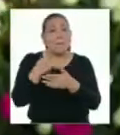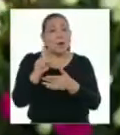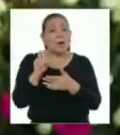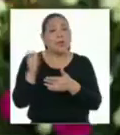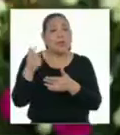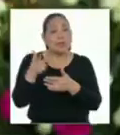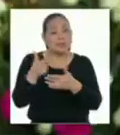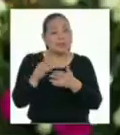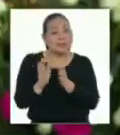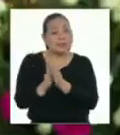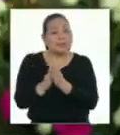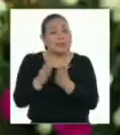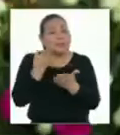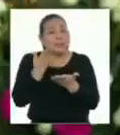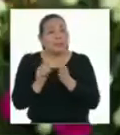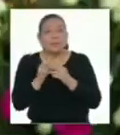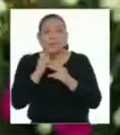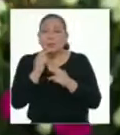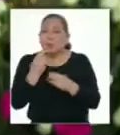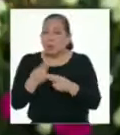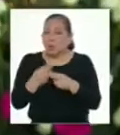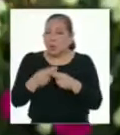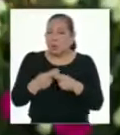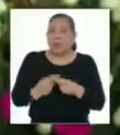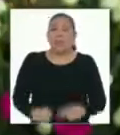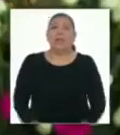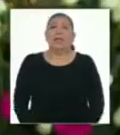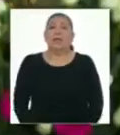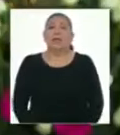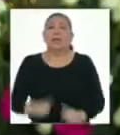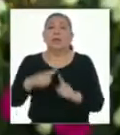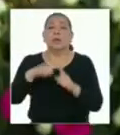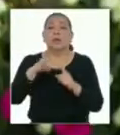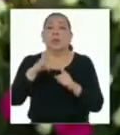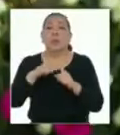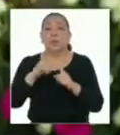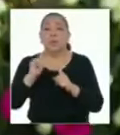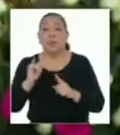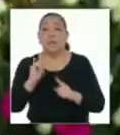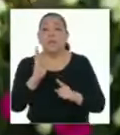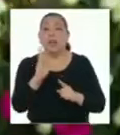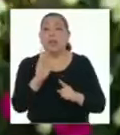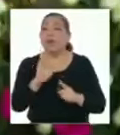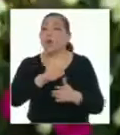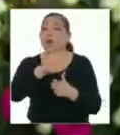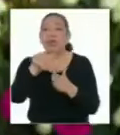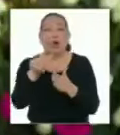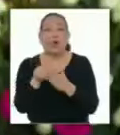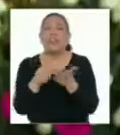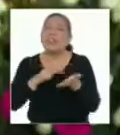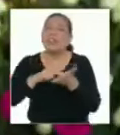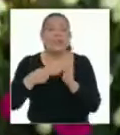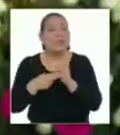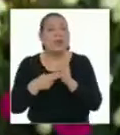su tercera encíclica, llamada Tutti Fratelli, todos hermanos,